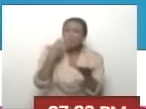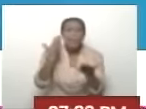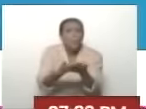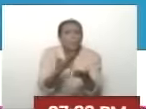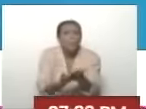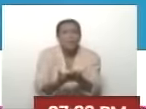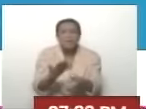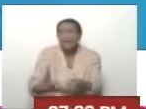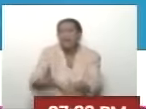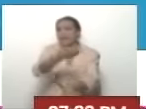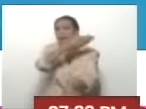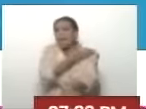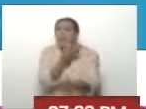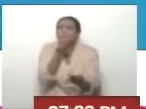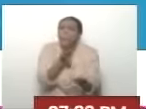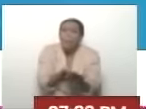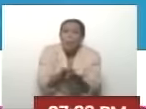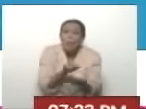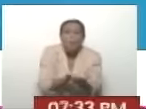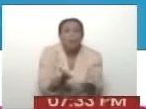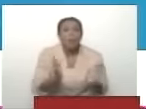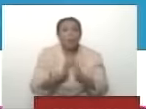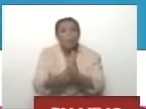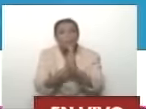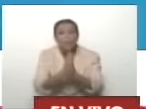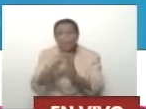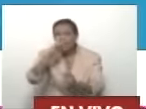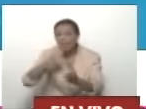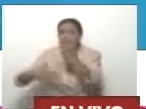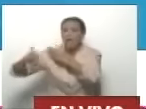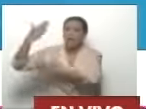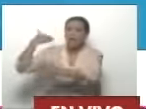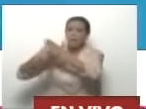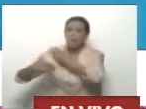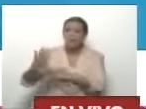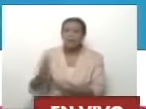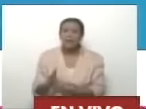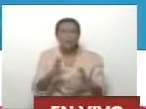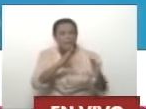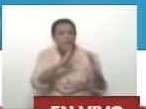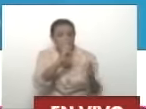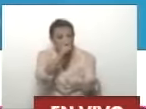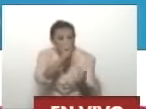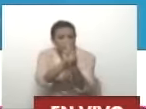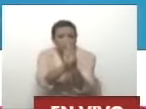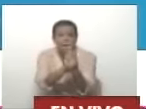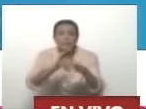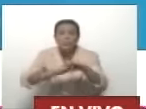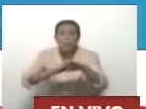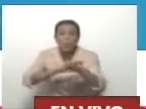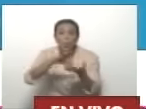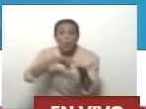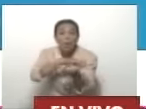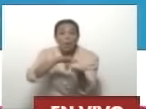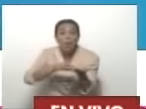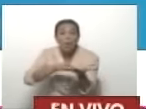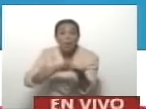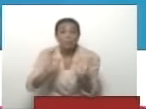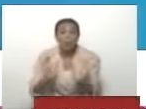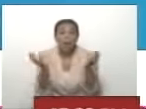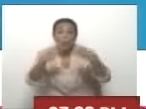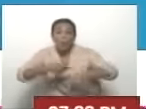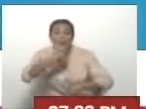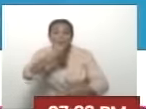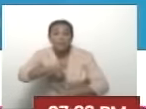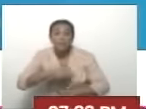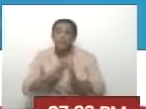siempre, desde tiempos inmemoriales, pudiera decir. Diálogo cara a cara, resolución a través del Acuerdo de